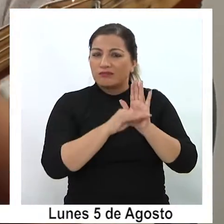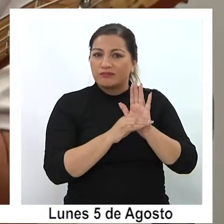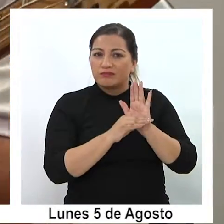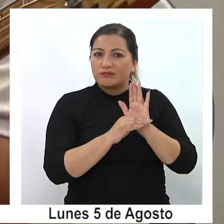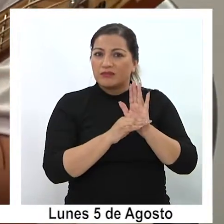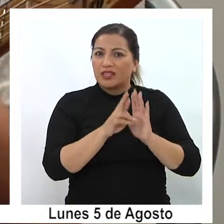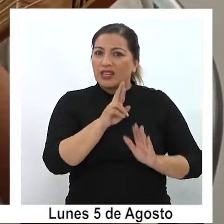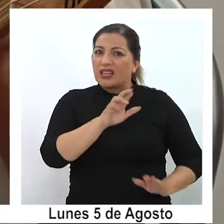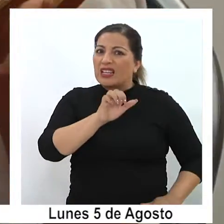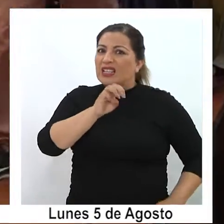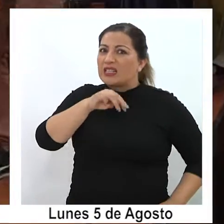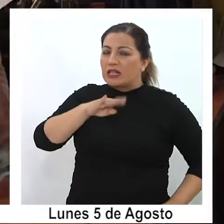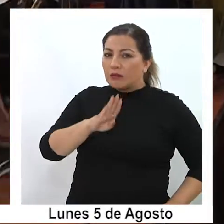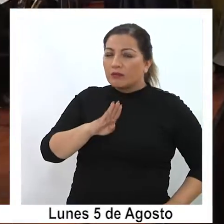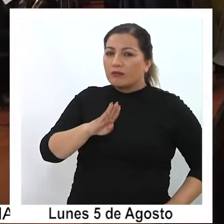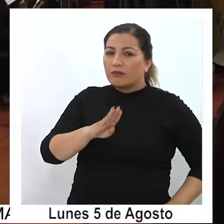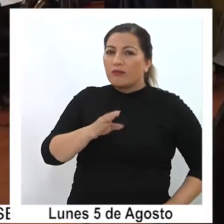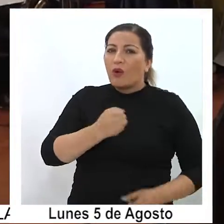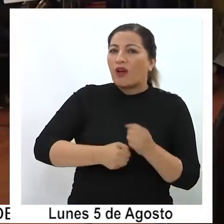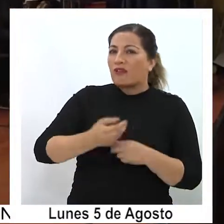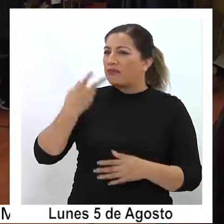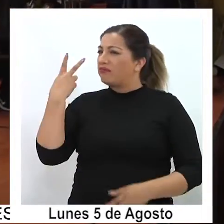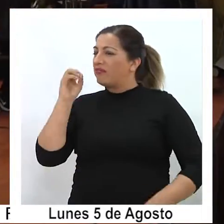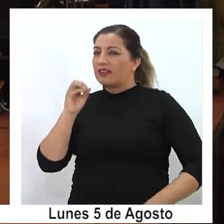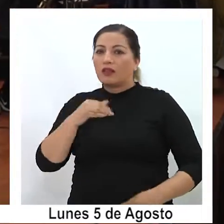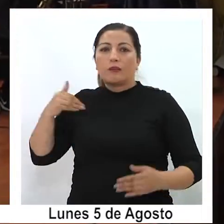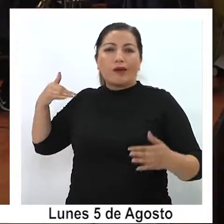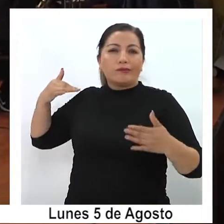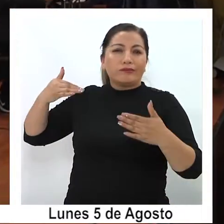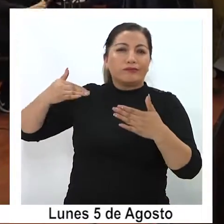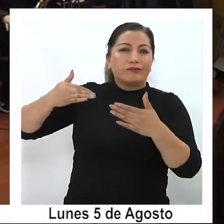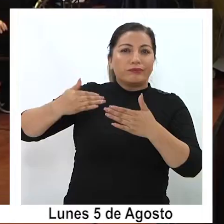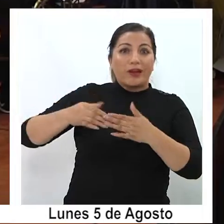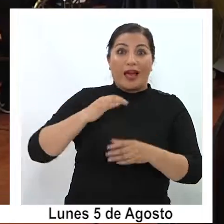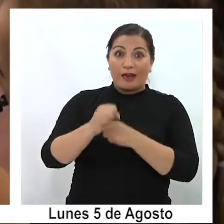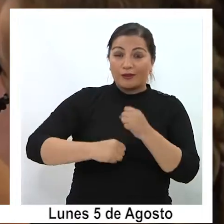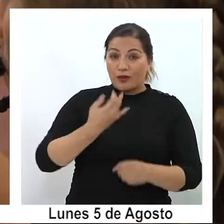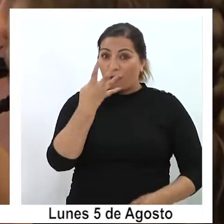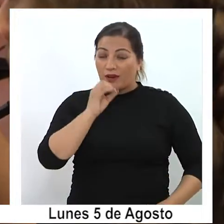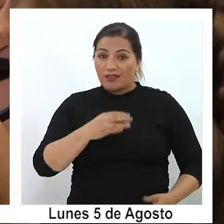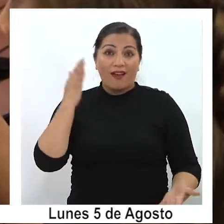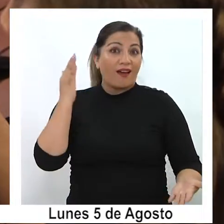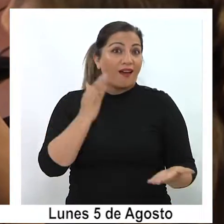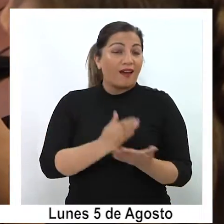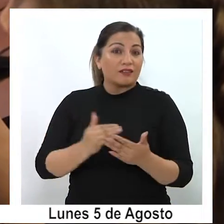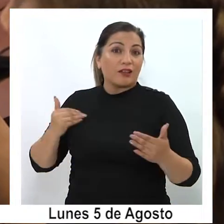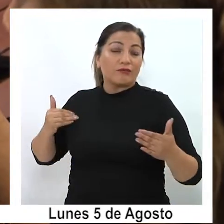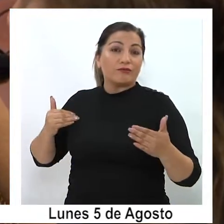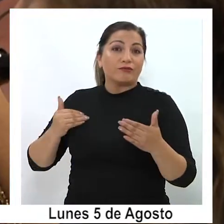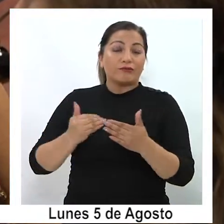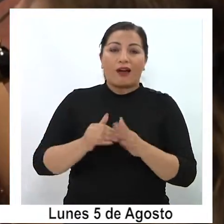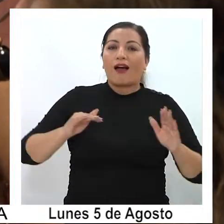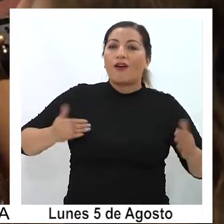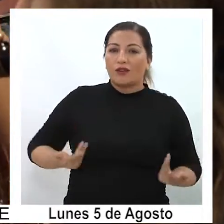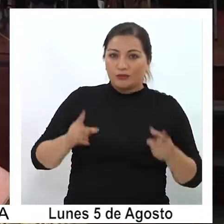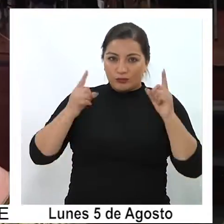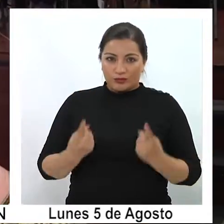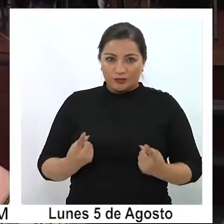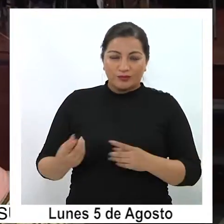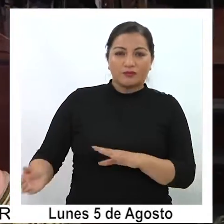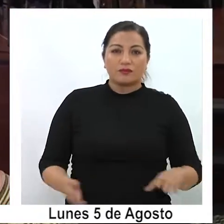Rind and Blue desde los años 20, pasando por el swing de los años 40, hasta llegar al jazz contemporáneo.